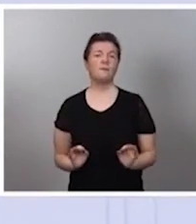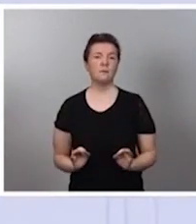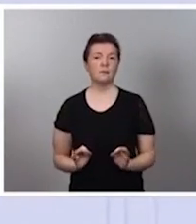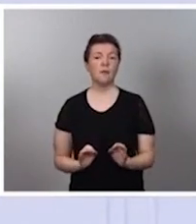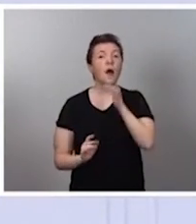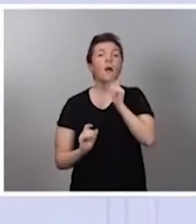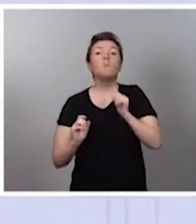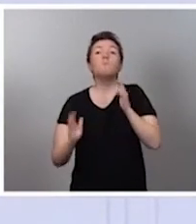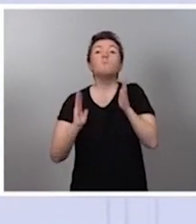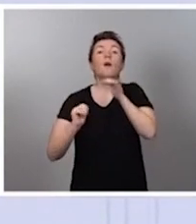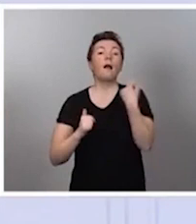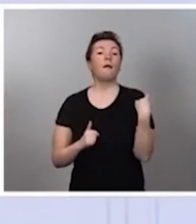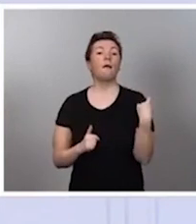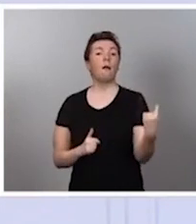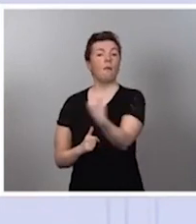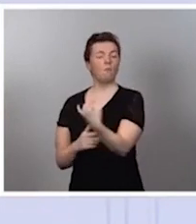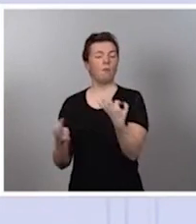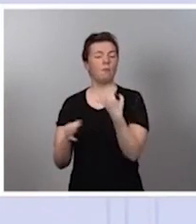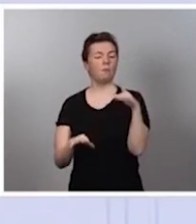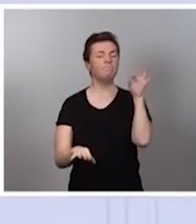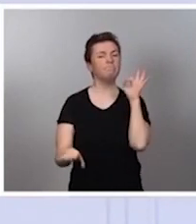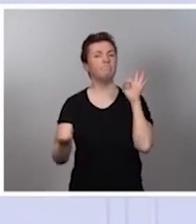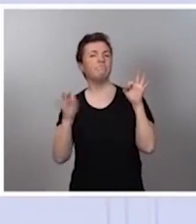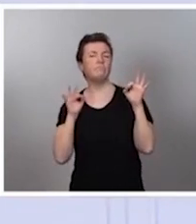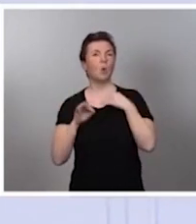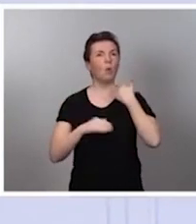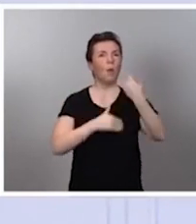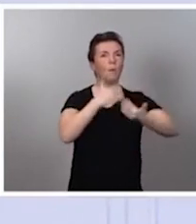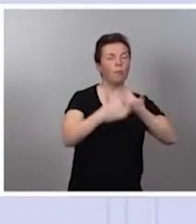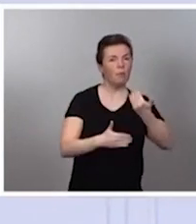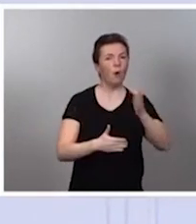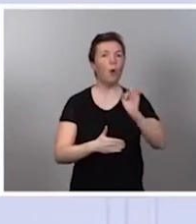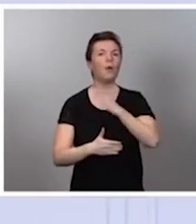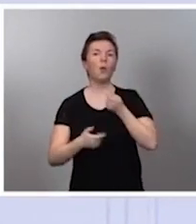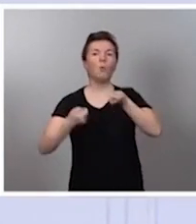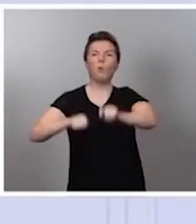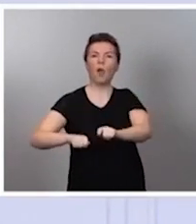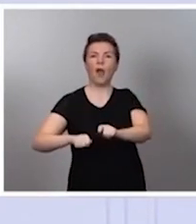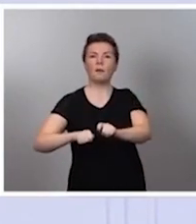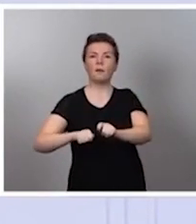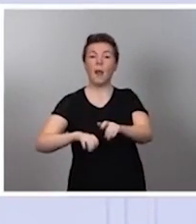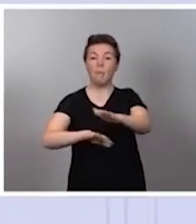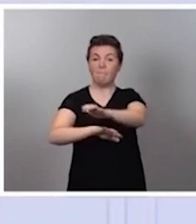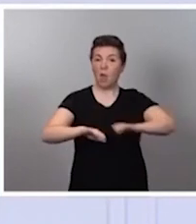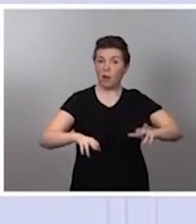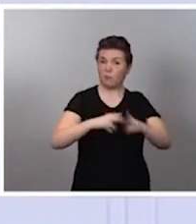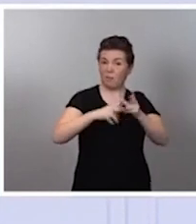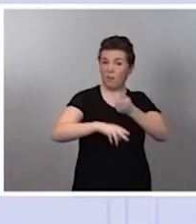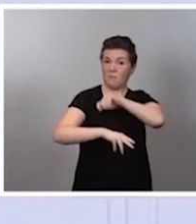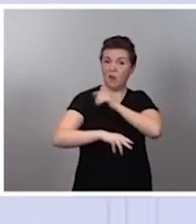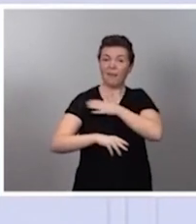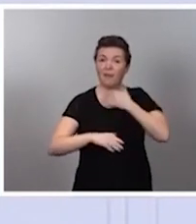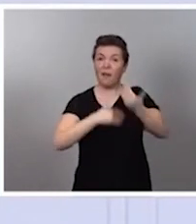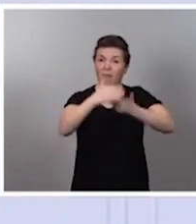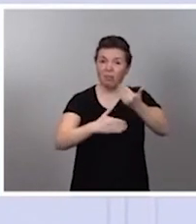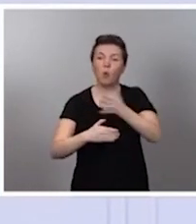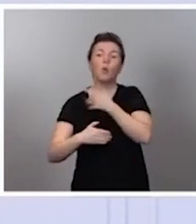además de que se ha creado fundamentalmente empleo estacional, es que no se ha creado, por ejemplo, más empleo que en otros